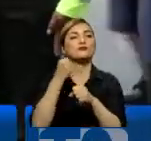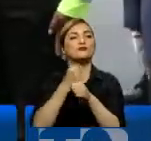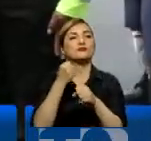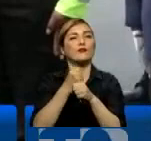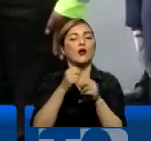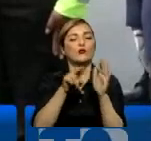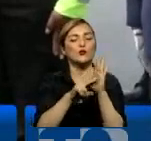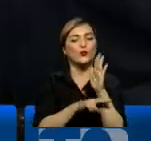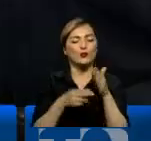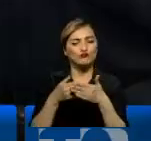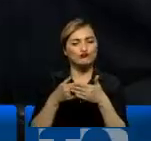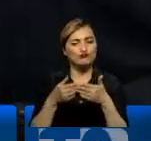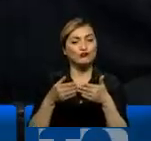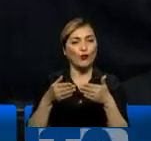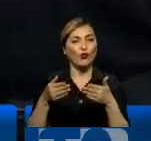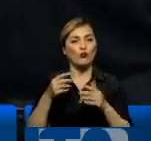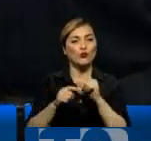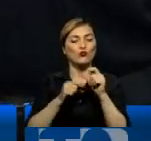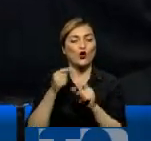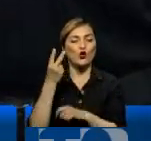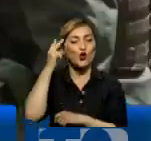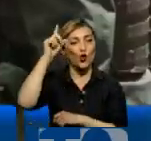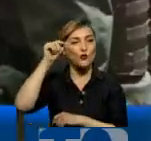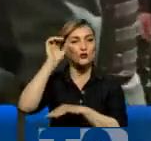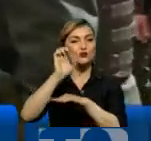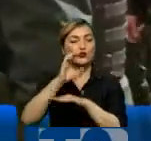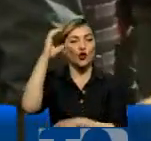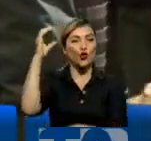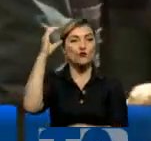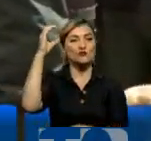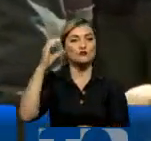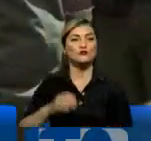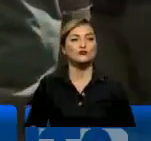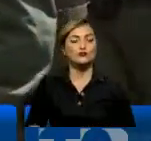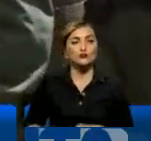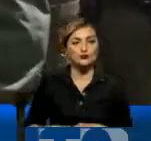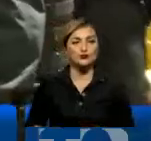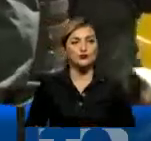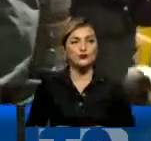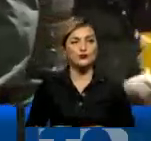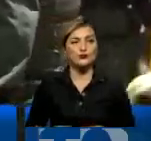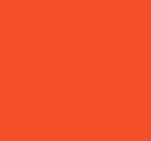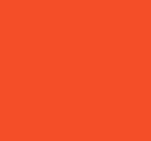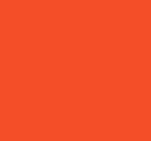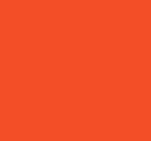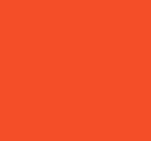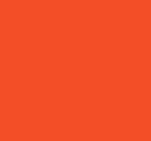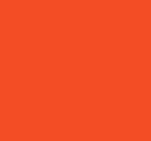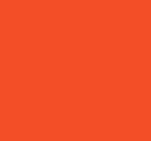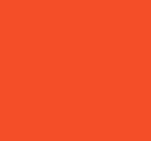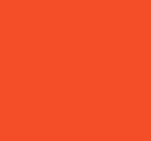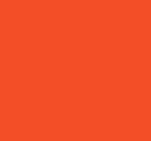reapertura progresiva de las fronteras entre los dos gobiernos. En Rumichaca, Jairo Jacome Ortega, 24 horas.